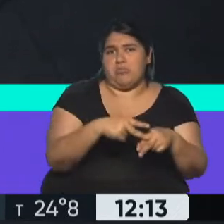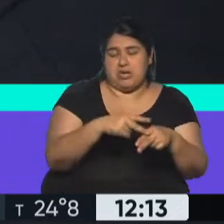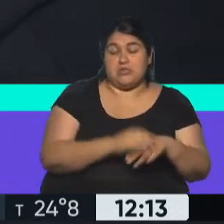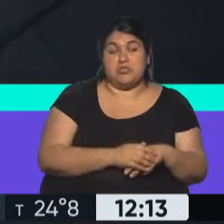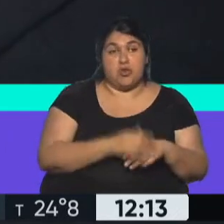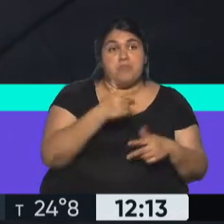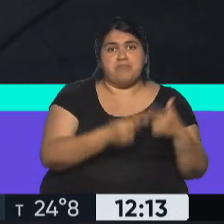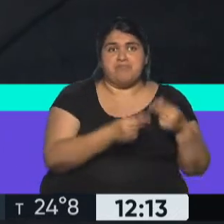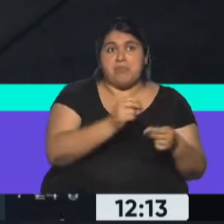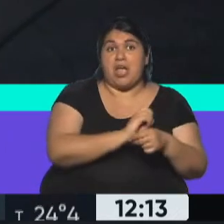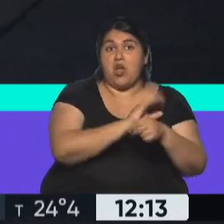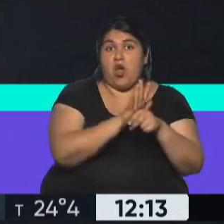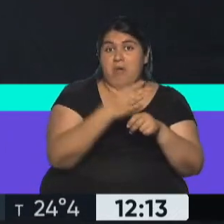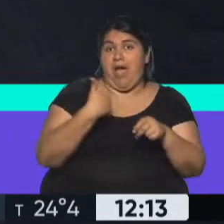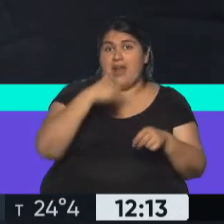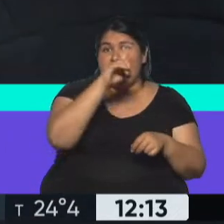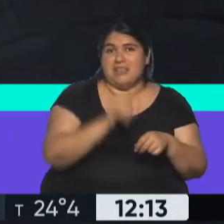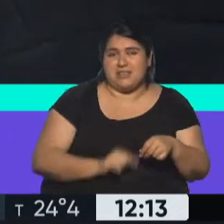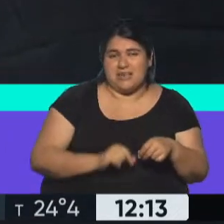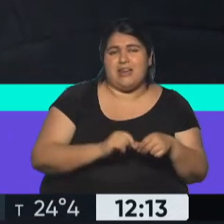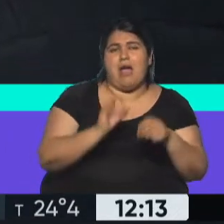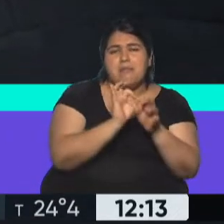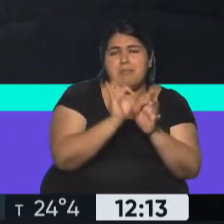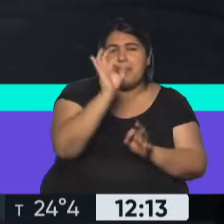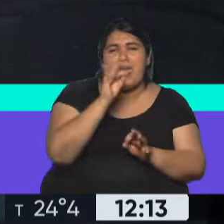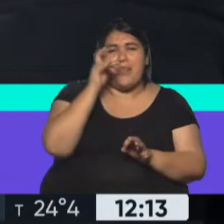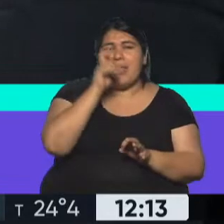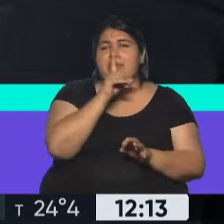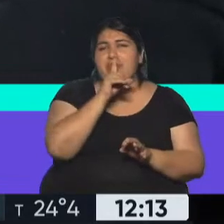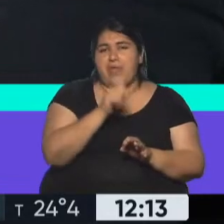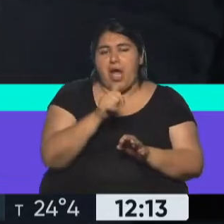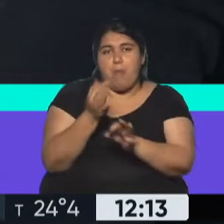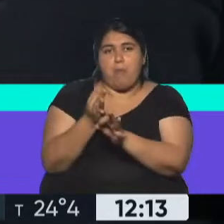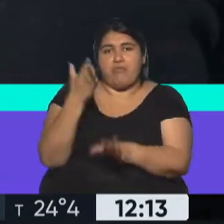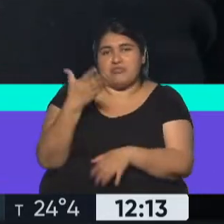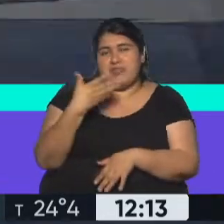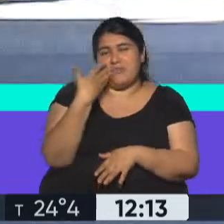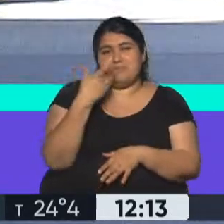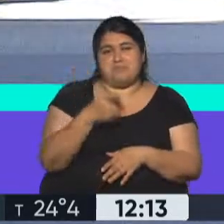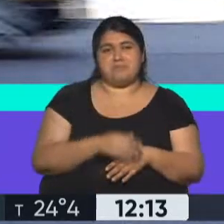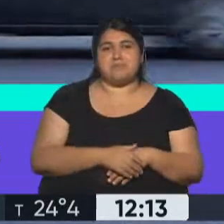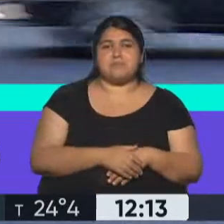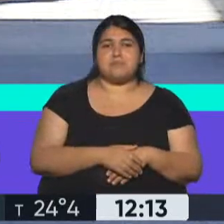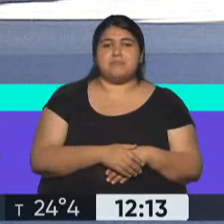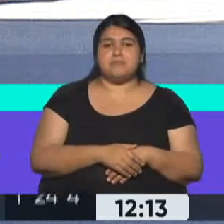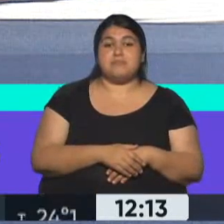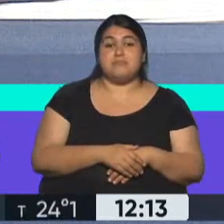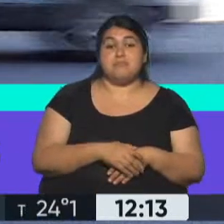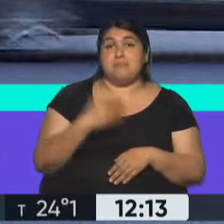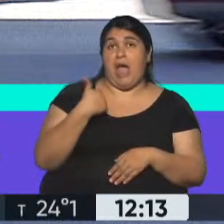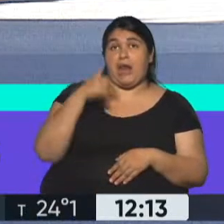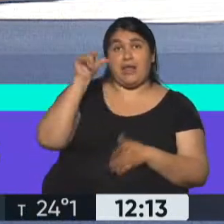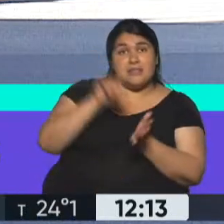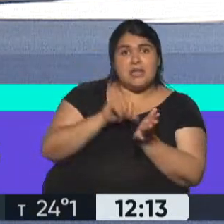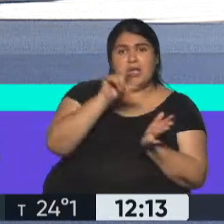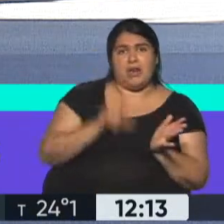vacunación, el COVID en la República Argentina y la variante Delta, la palabra de un especialista. En nuestro país